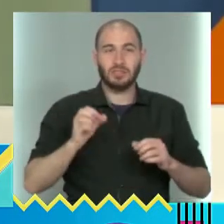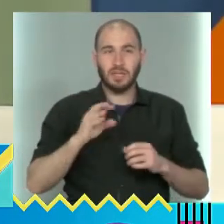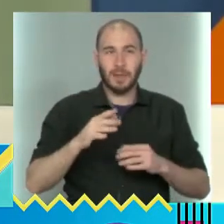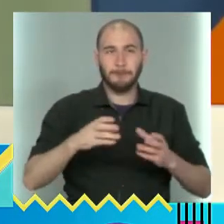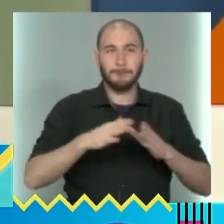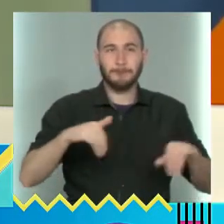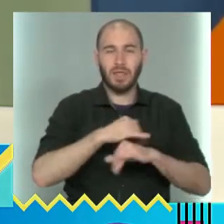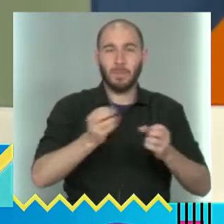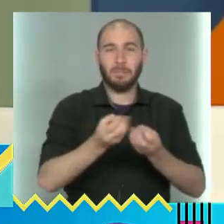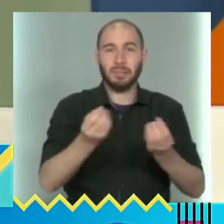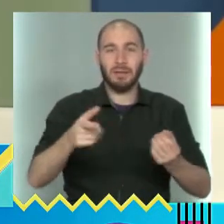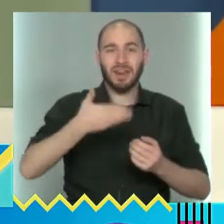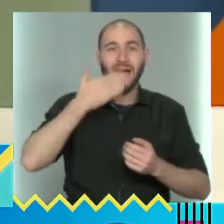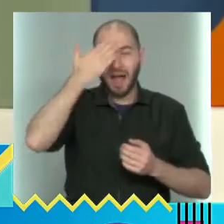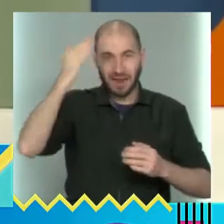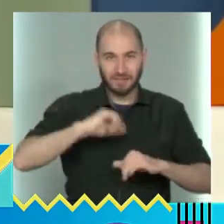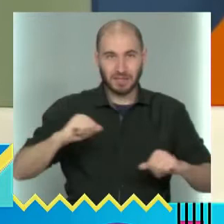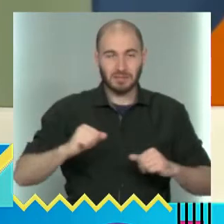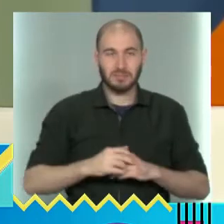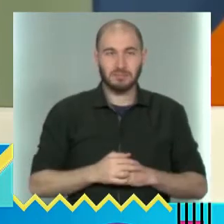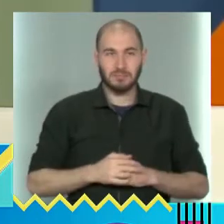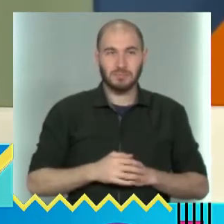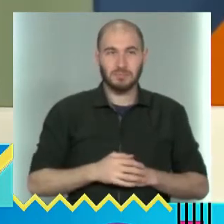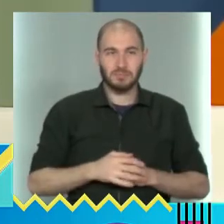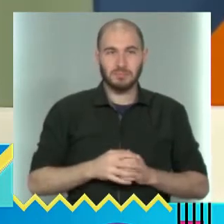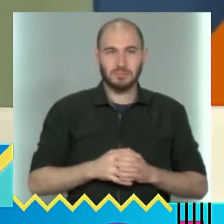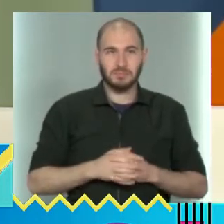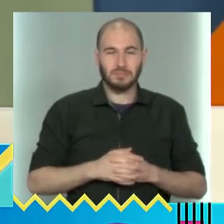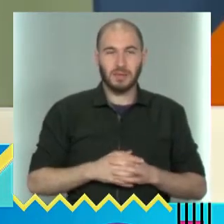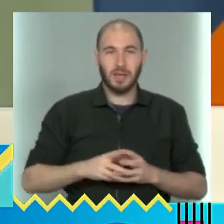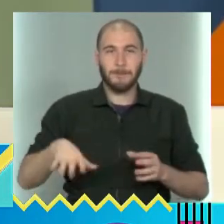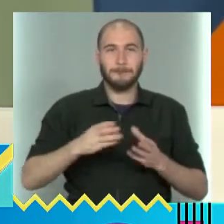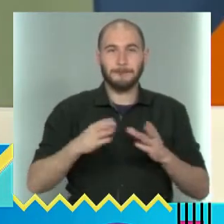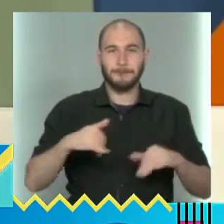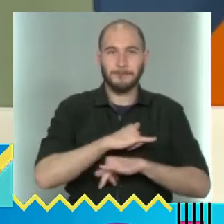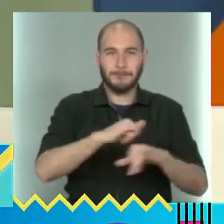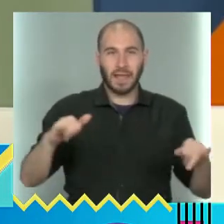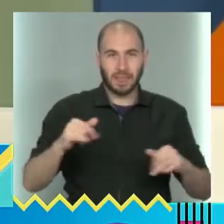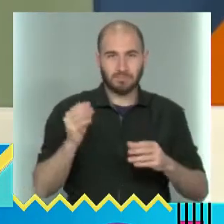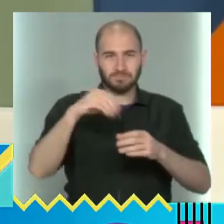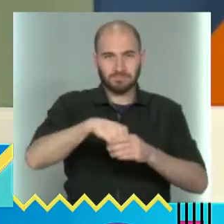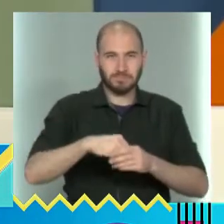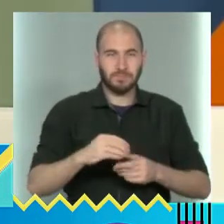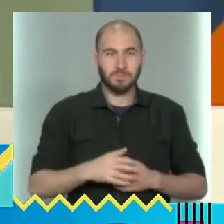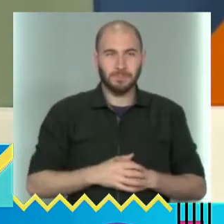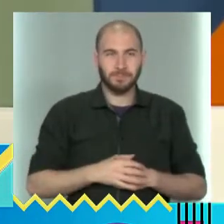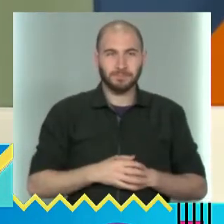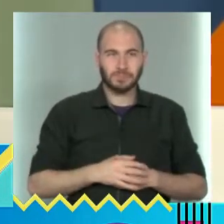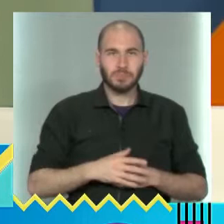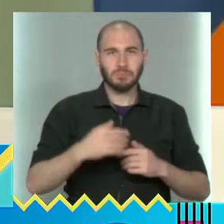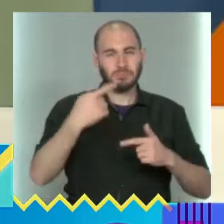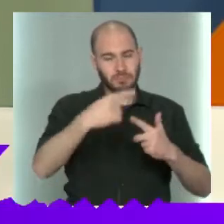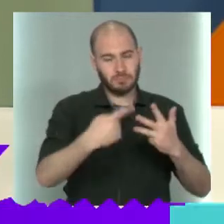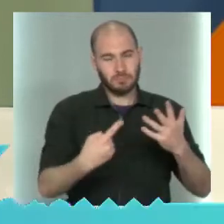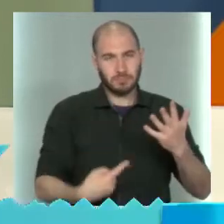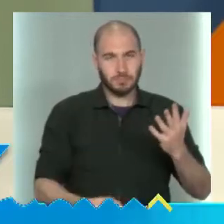los medios Primavera Árabe, que fue, bueno, en realidad el nombre que se le puso en los medios de comunicación, pero bueno, fueron una